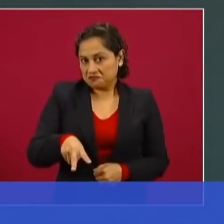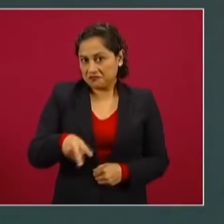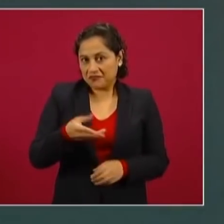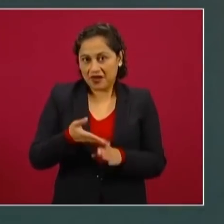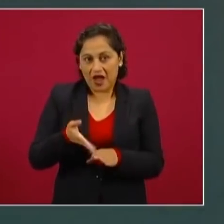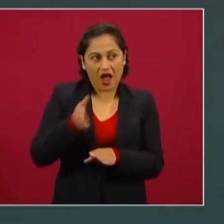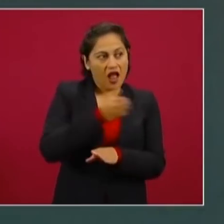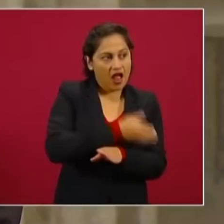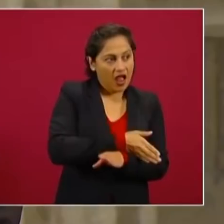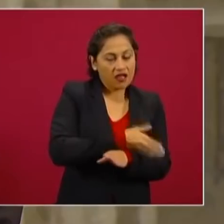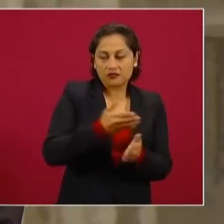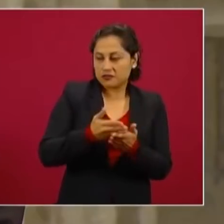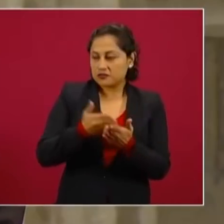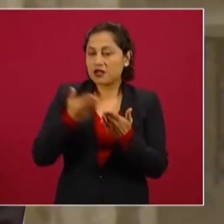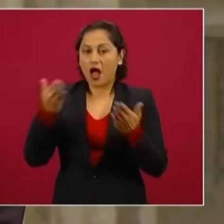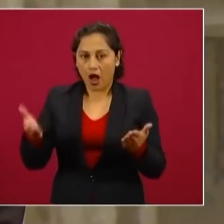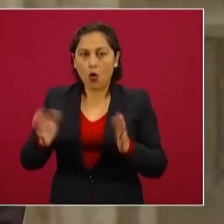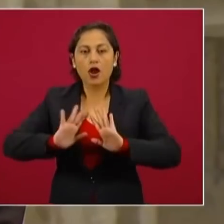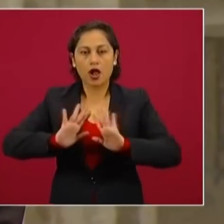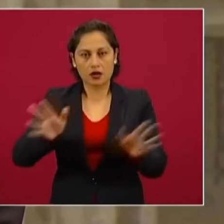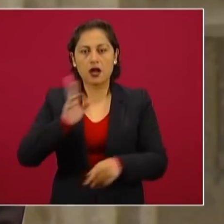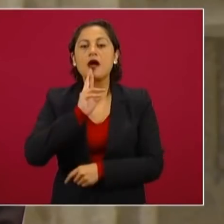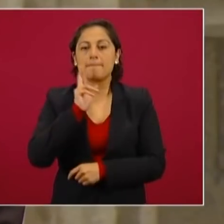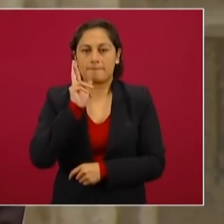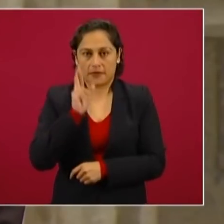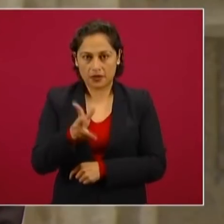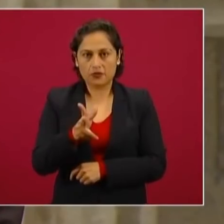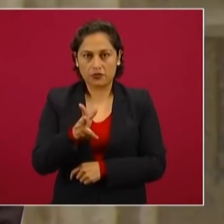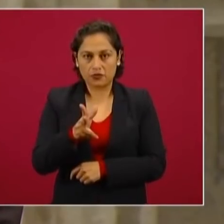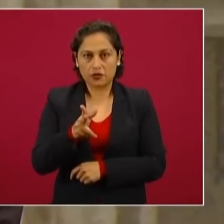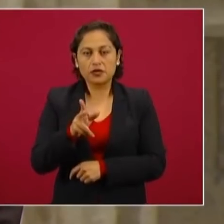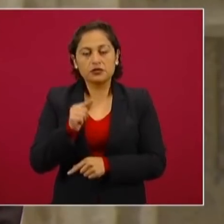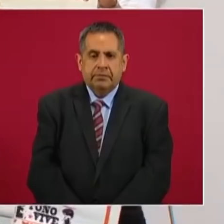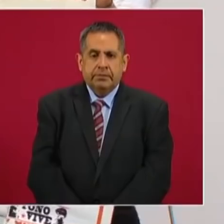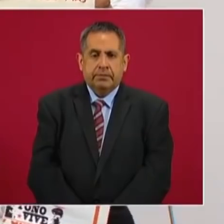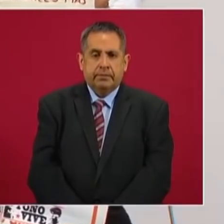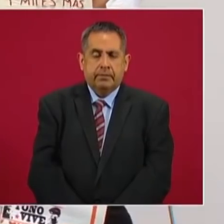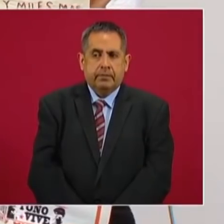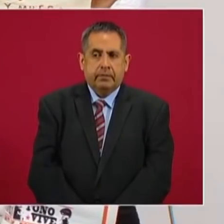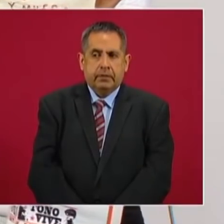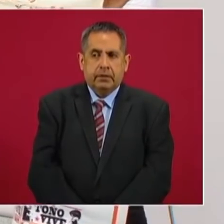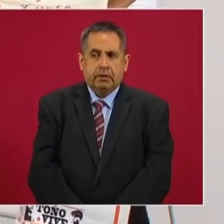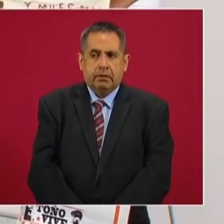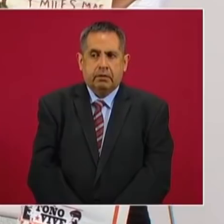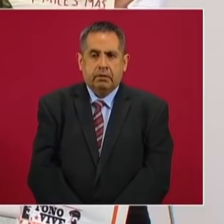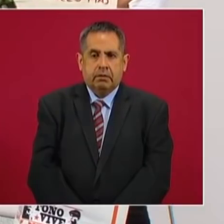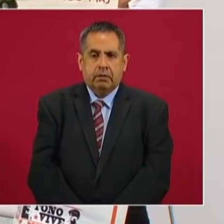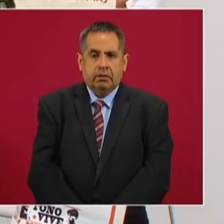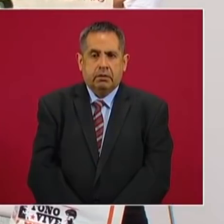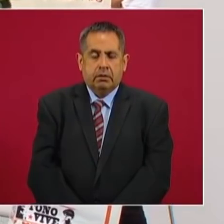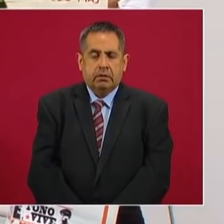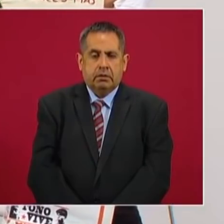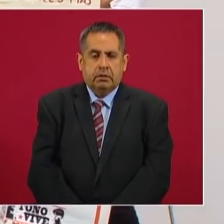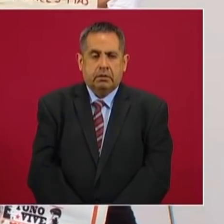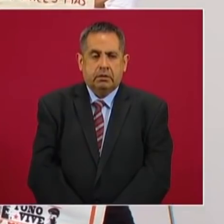para saber sobre el paradero de los muchachos lópez obrador no detalló